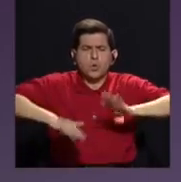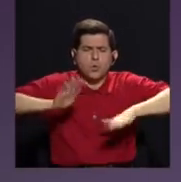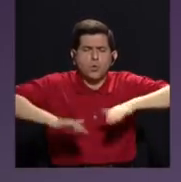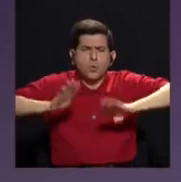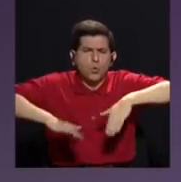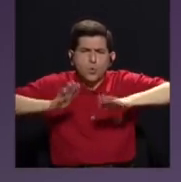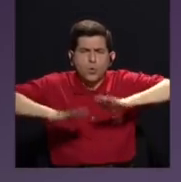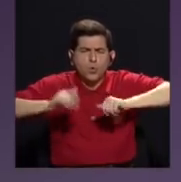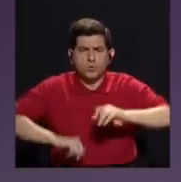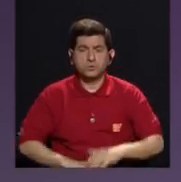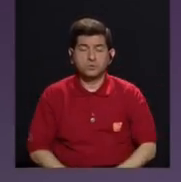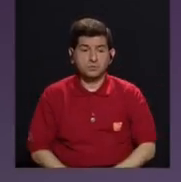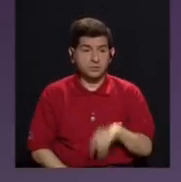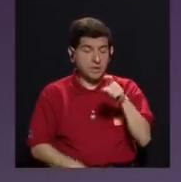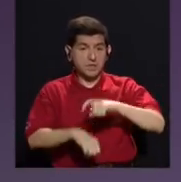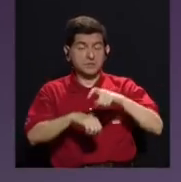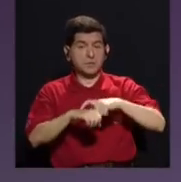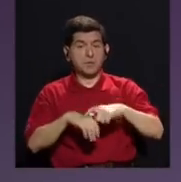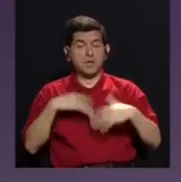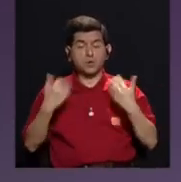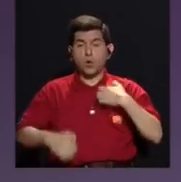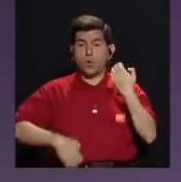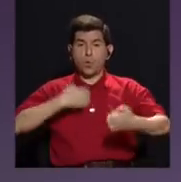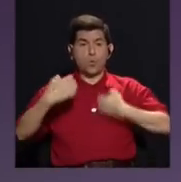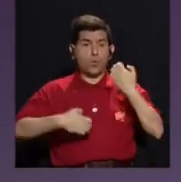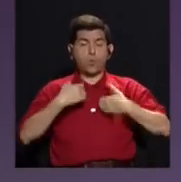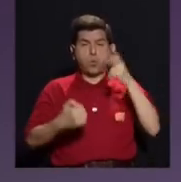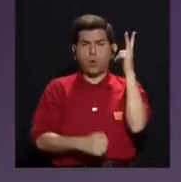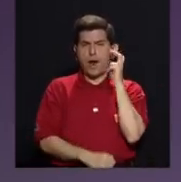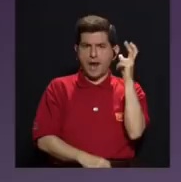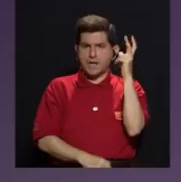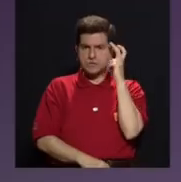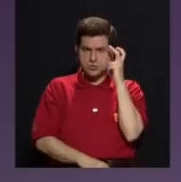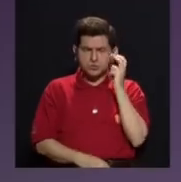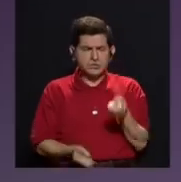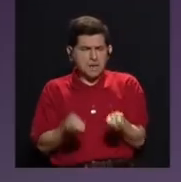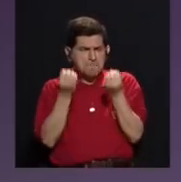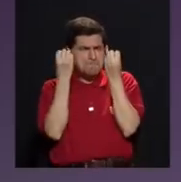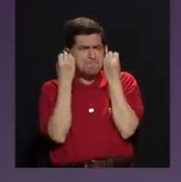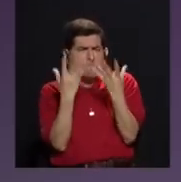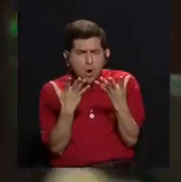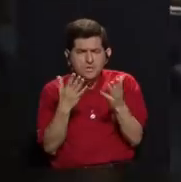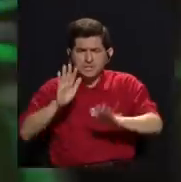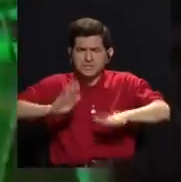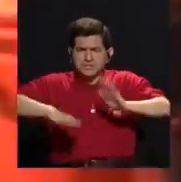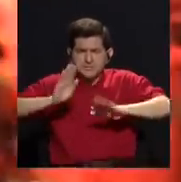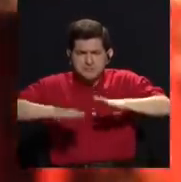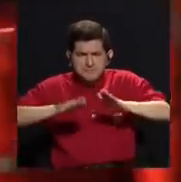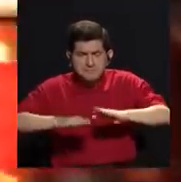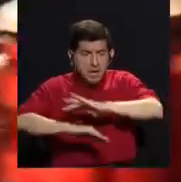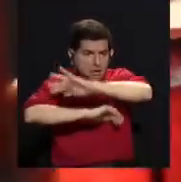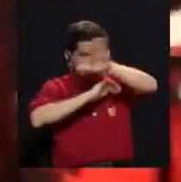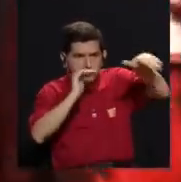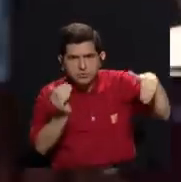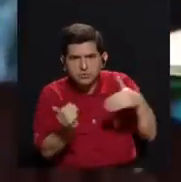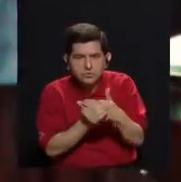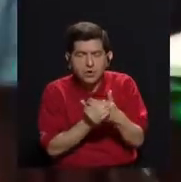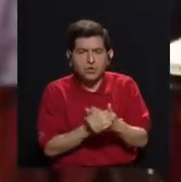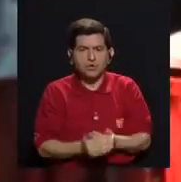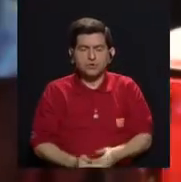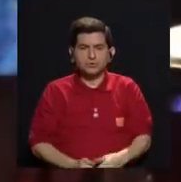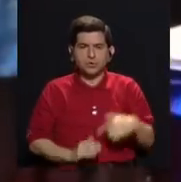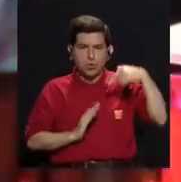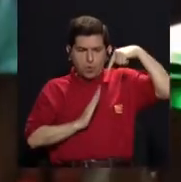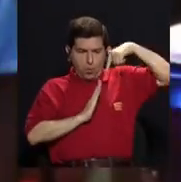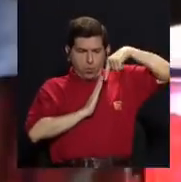y fue muy emotivo la verdad es que escuchar esa cantidad de tambores ese sonido llega al alma y